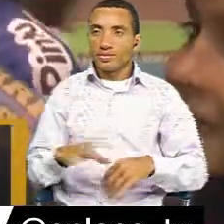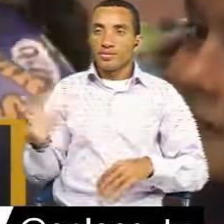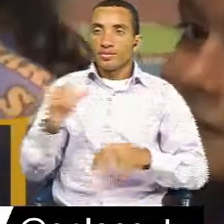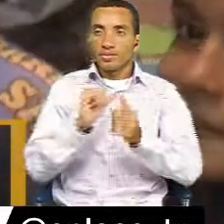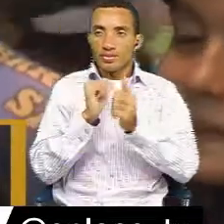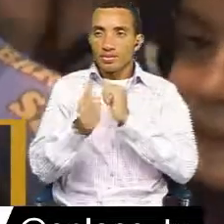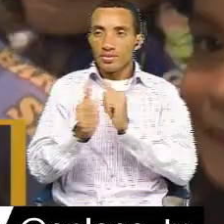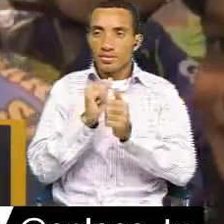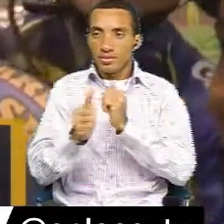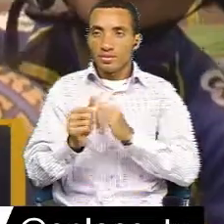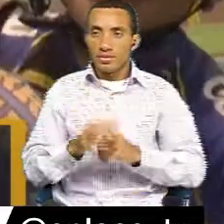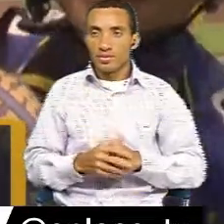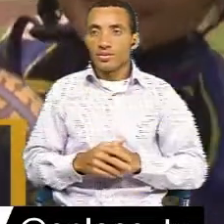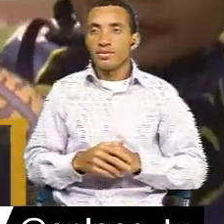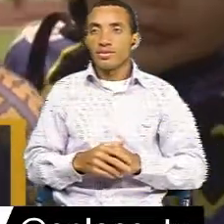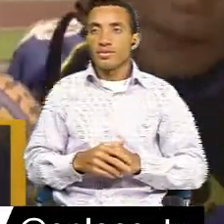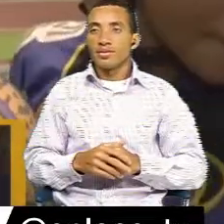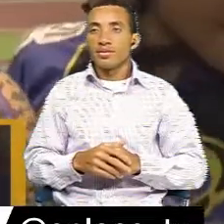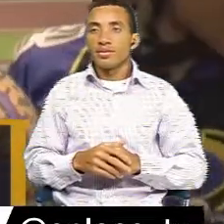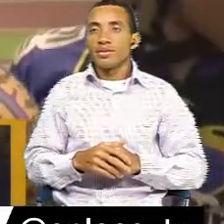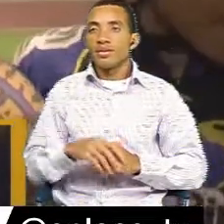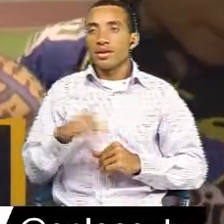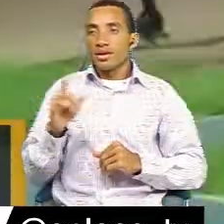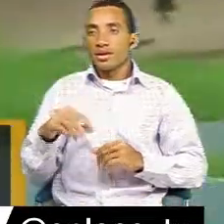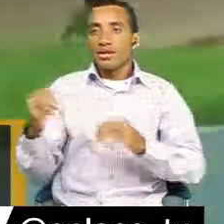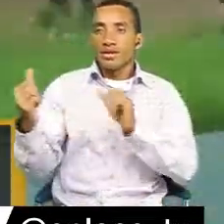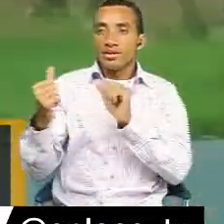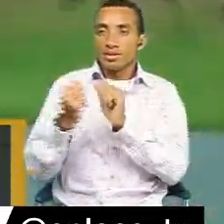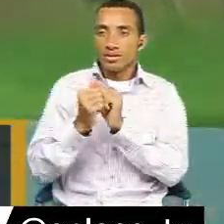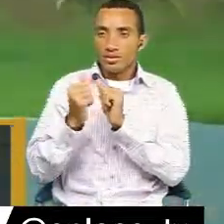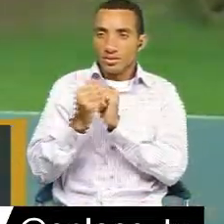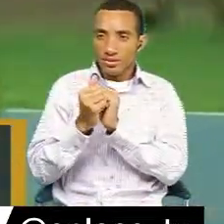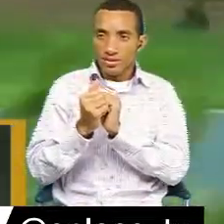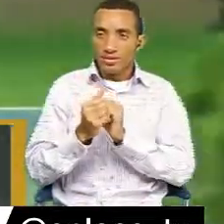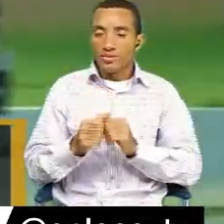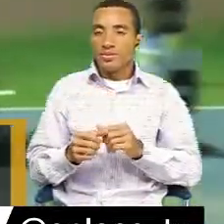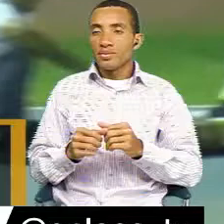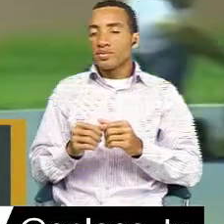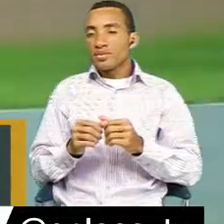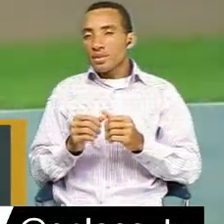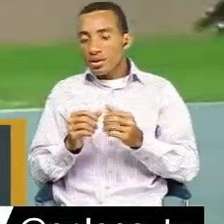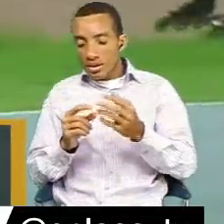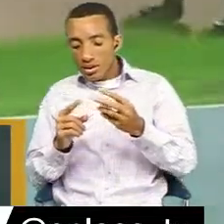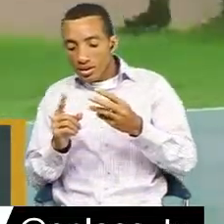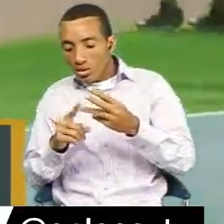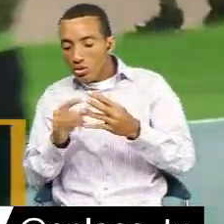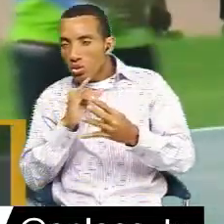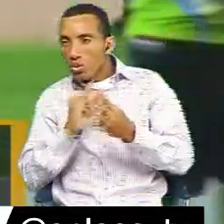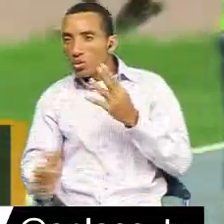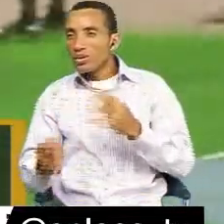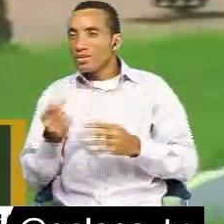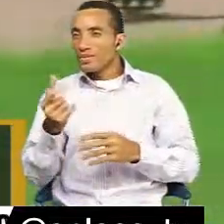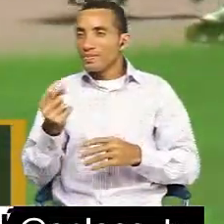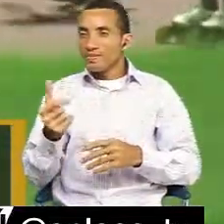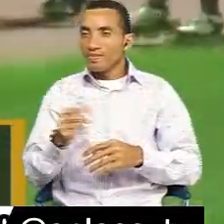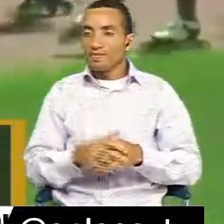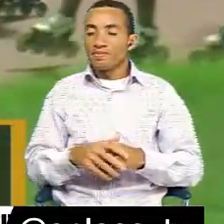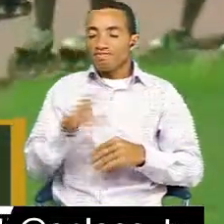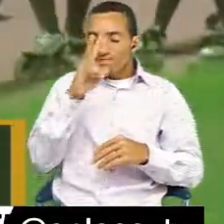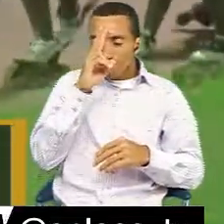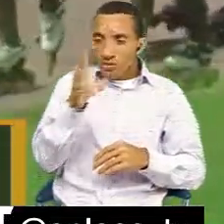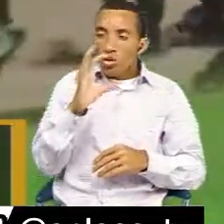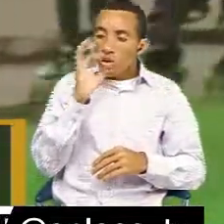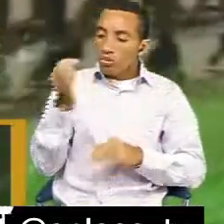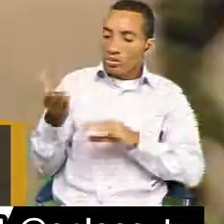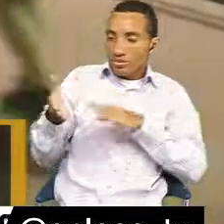deportistas y acompañarnos. Este penúltimo Festival Municipal de Patinaje se realizará en honor al fallecido Raúl